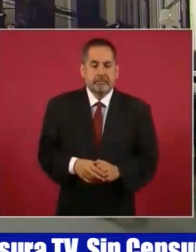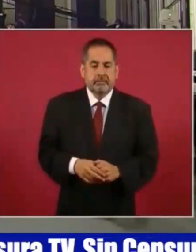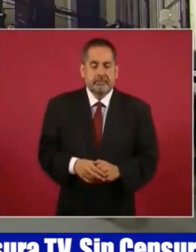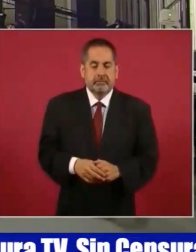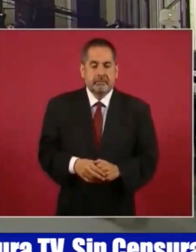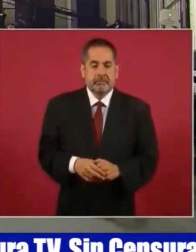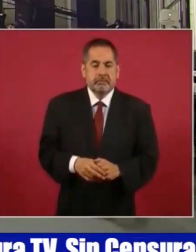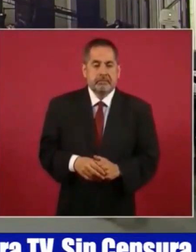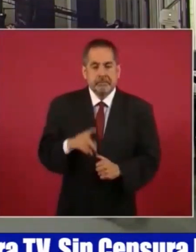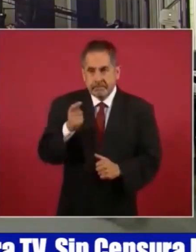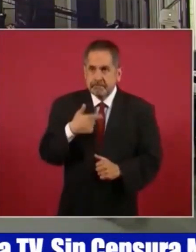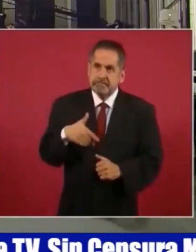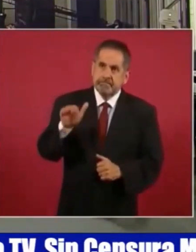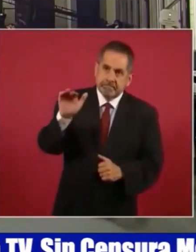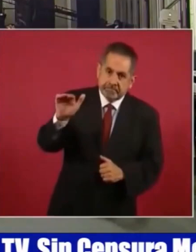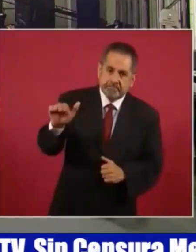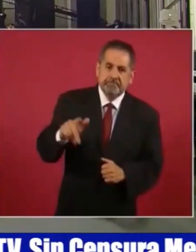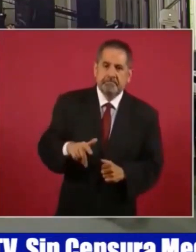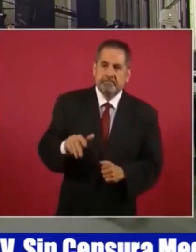y hay que estarles